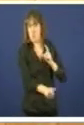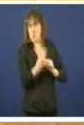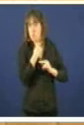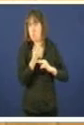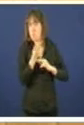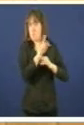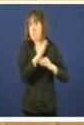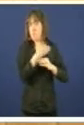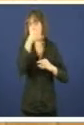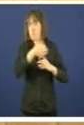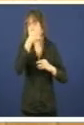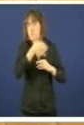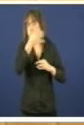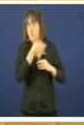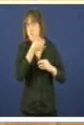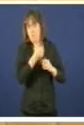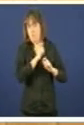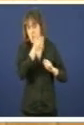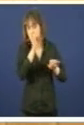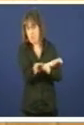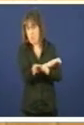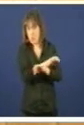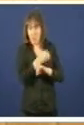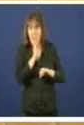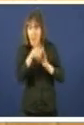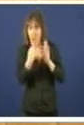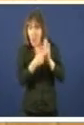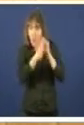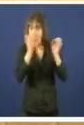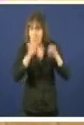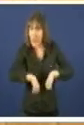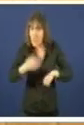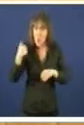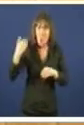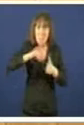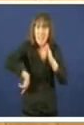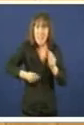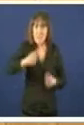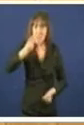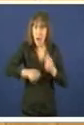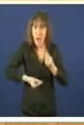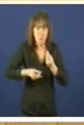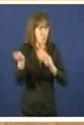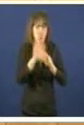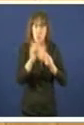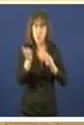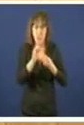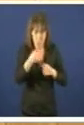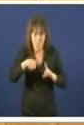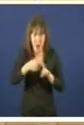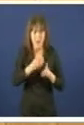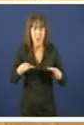a equívocos, que é falso que esta lei estivera pactada no mes de maio e que o Bloque Nacionalista Galego tivera un acordo.